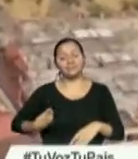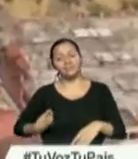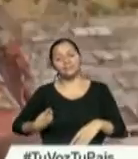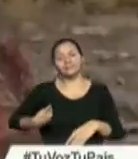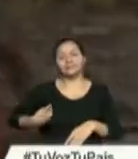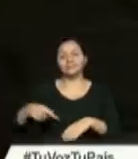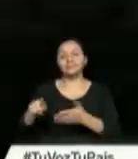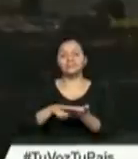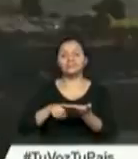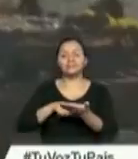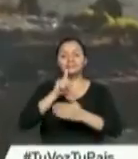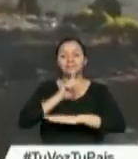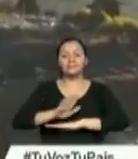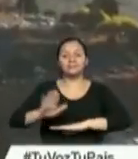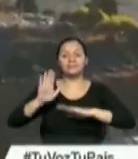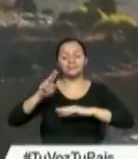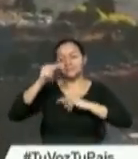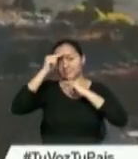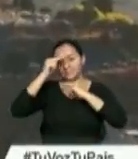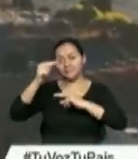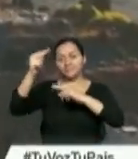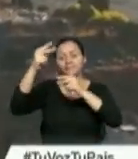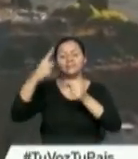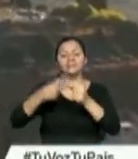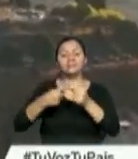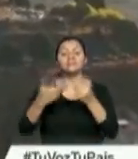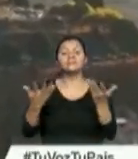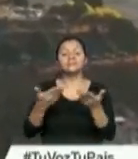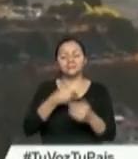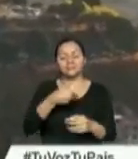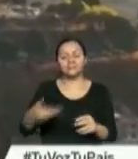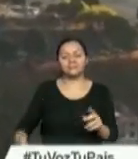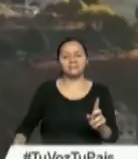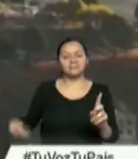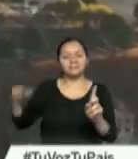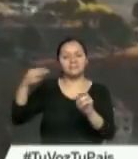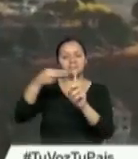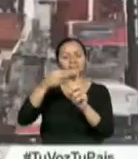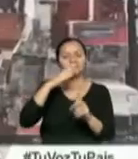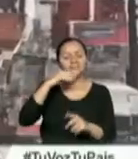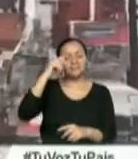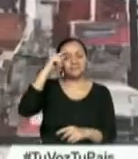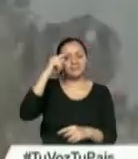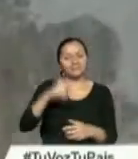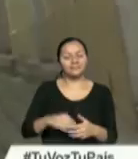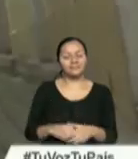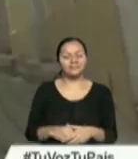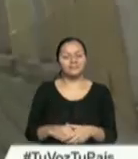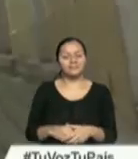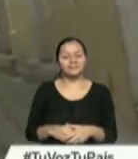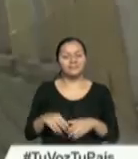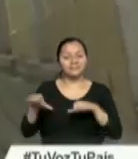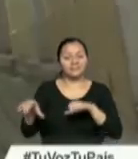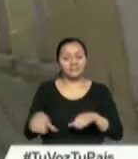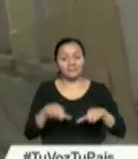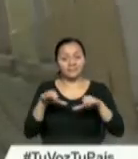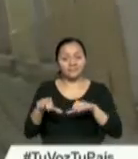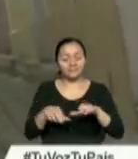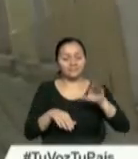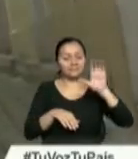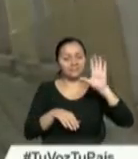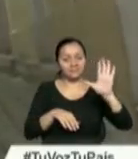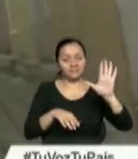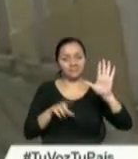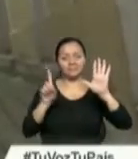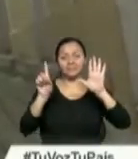en homenaje a la Fundación de Quito, en donde estará el presidente de la República, Rafael Correa. Estas son las actividades con las cuales